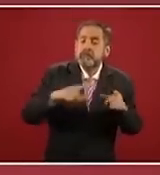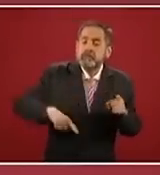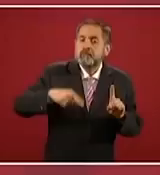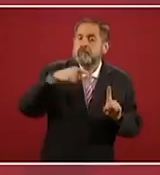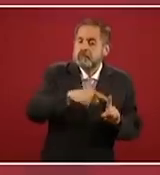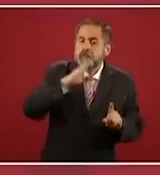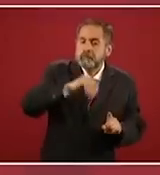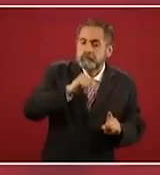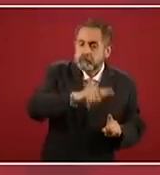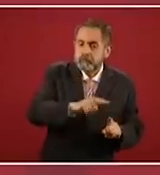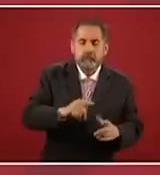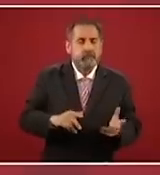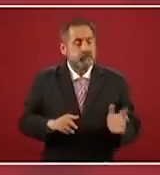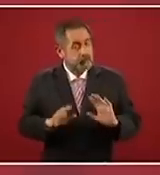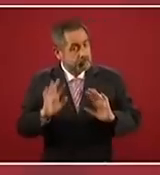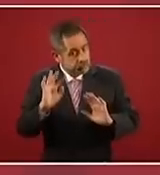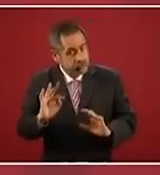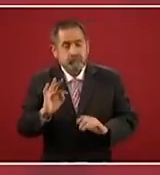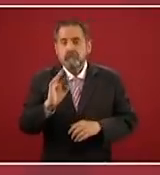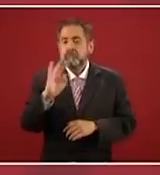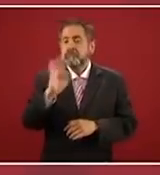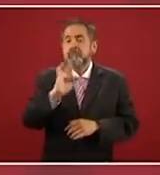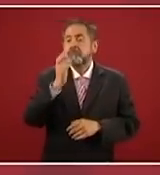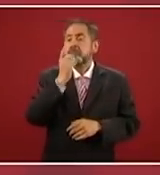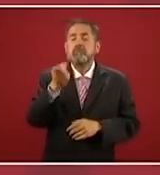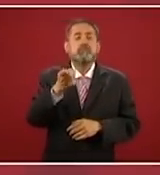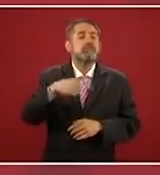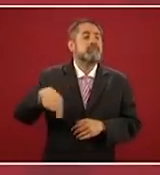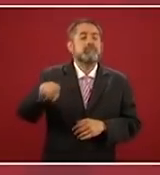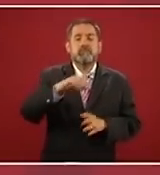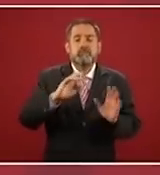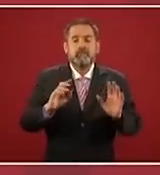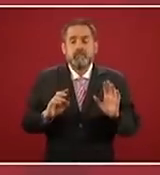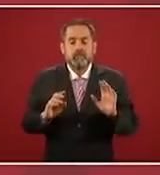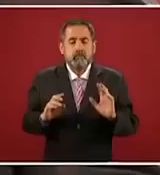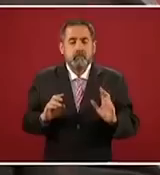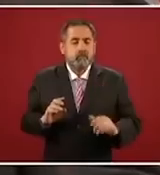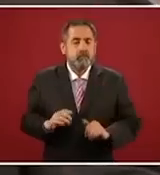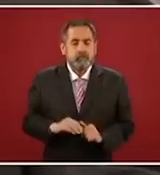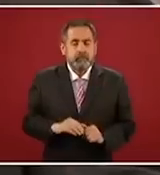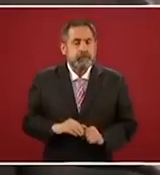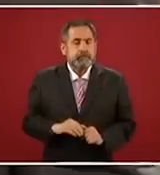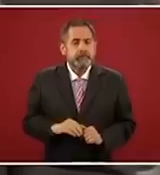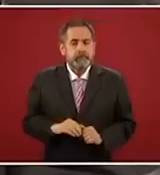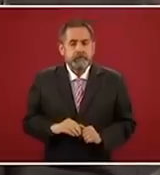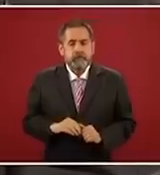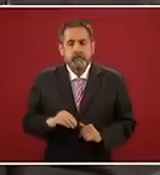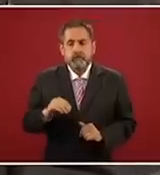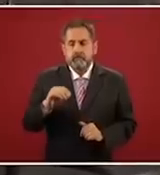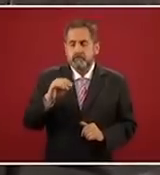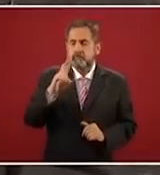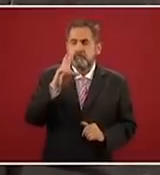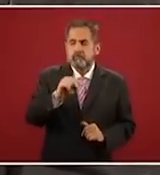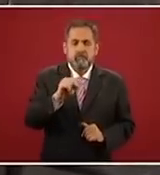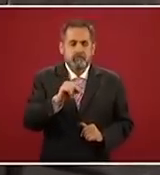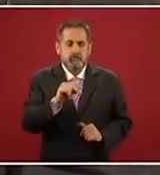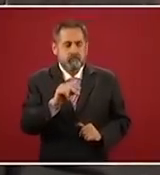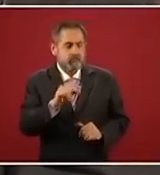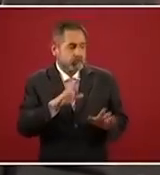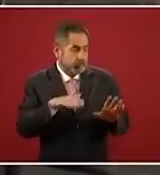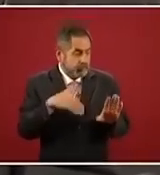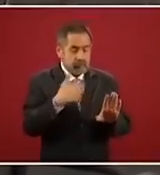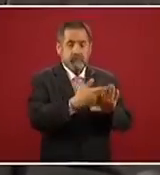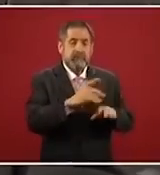si aplicaba el hecho de no perseguir a los